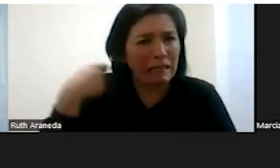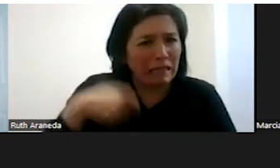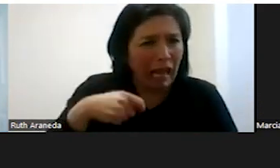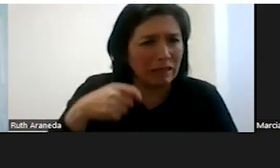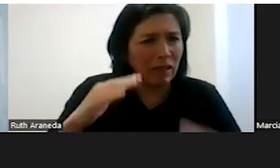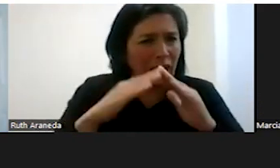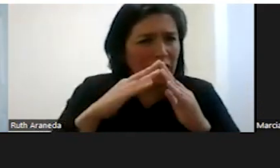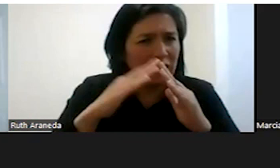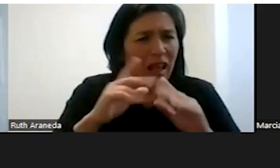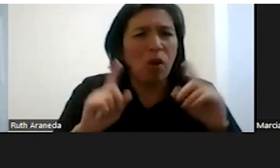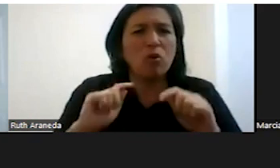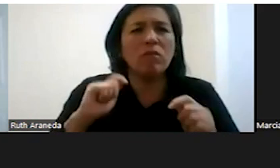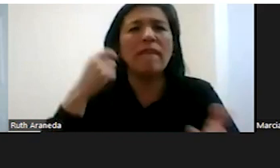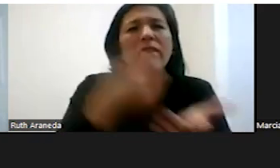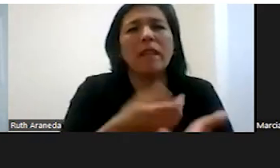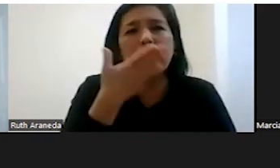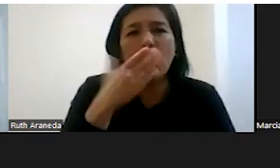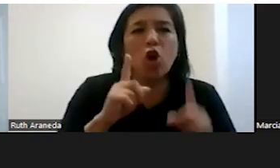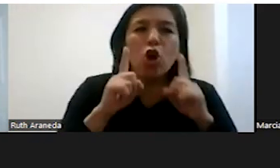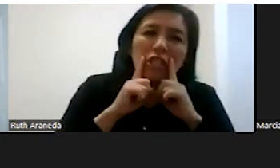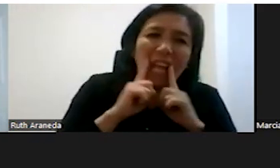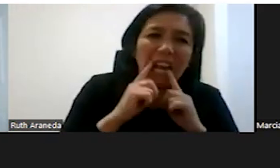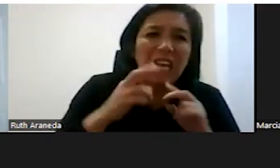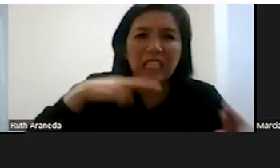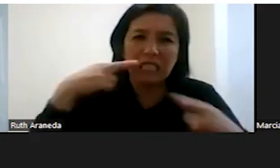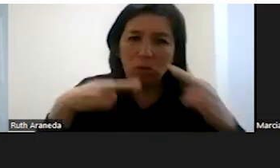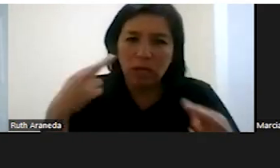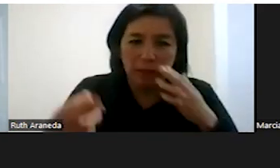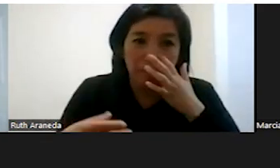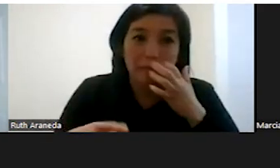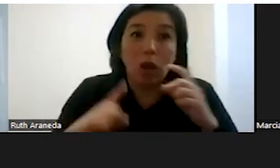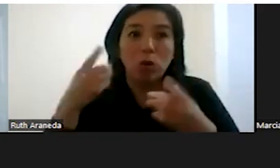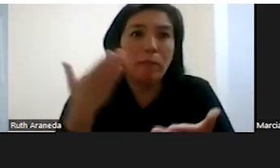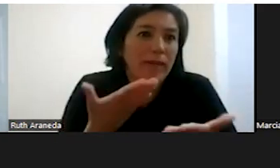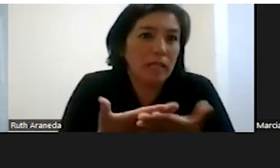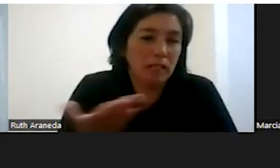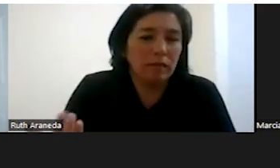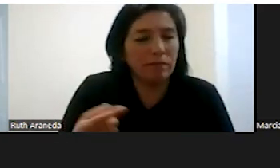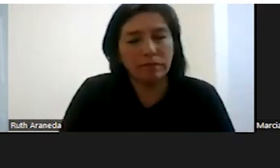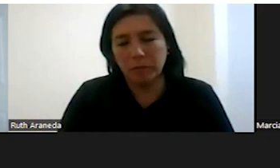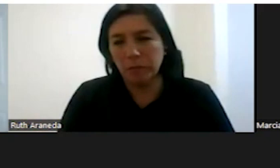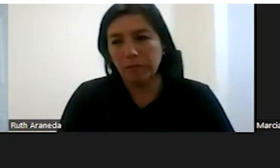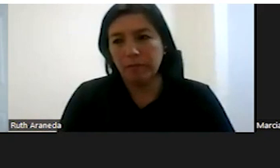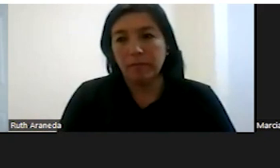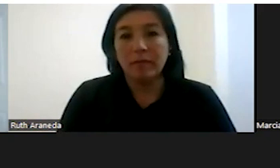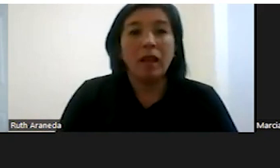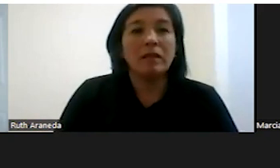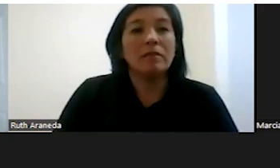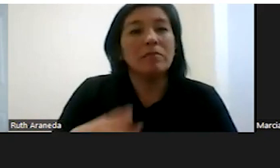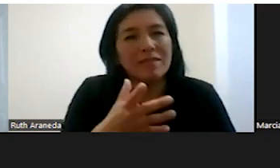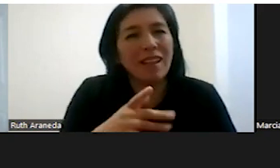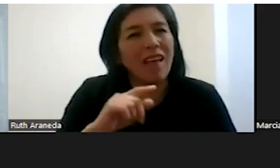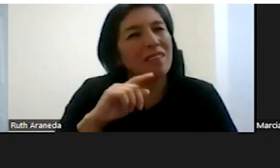Y eso tiene un efecto bien lamentable también, ¿te fijas? Son otros los que van a aprovecharse de eso. Claro. En fin, sí. Tiene muchos bemoles este